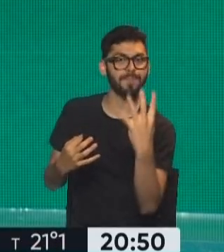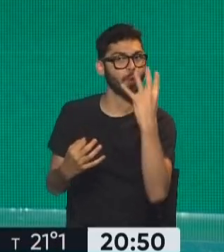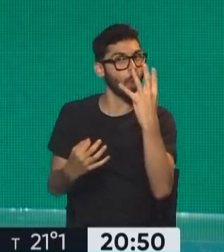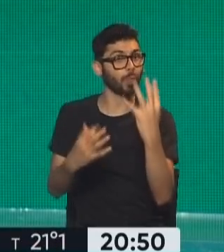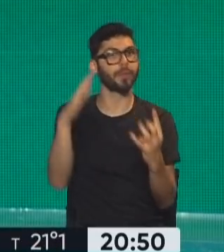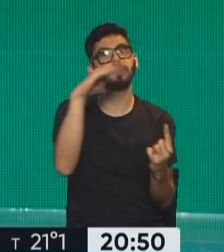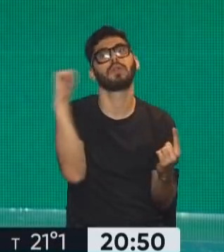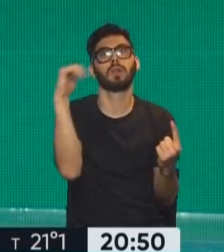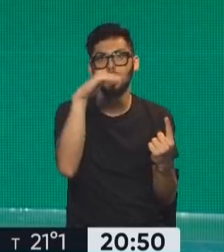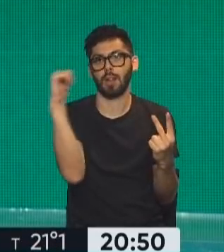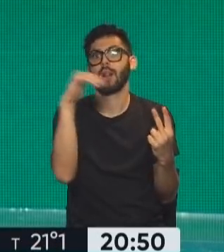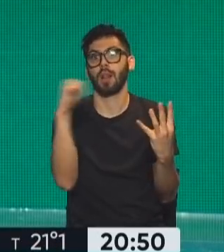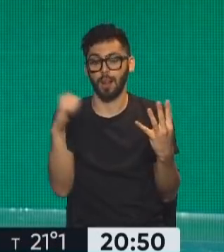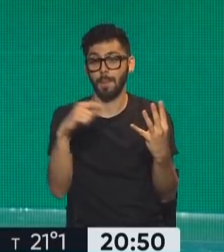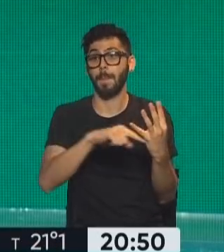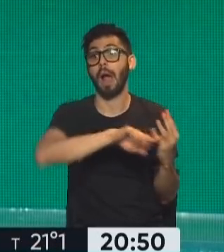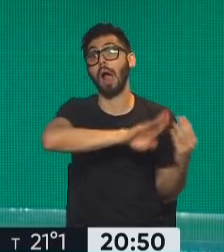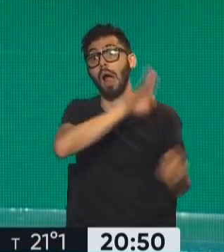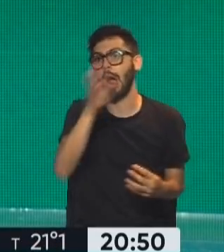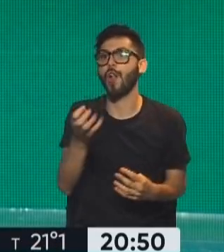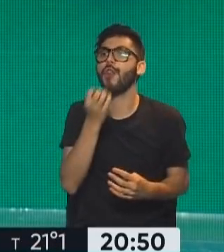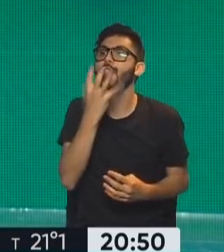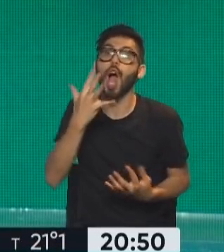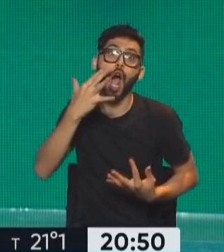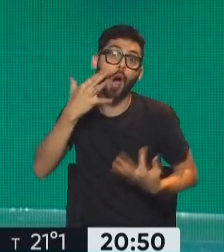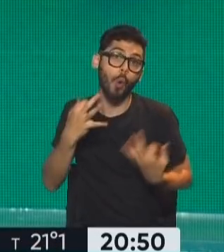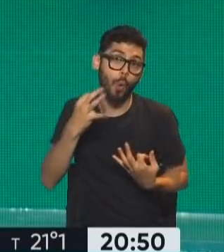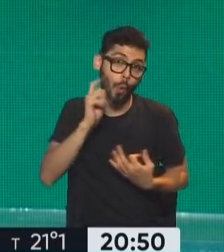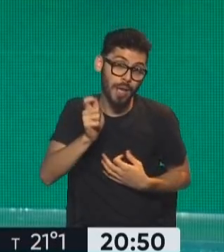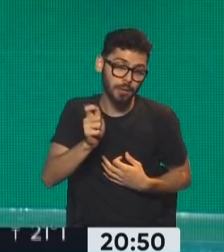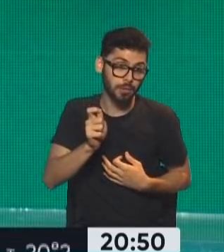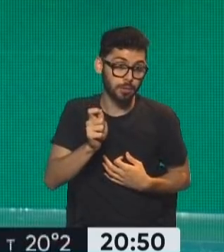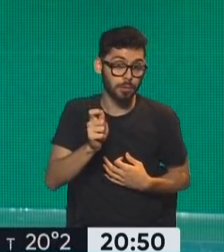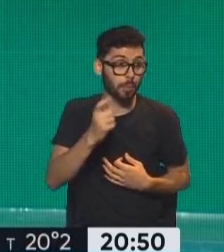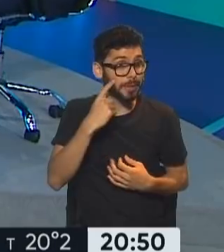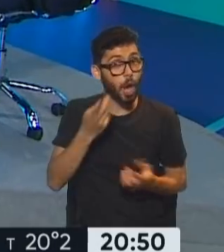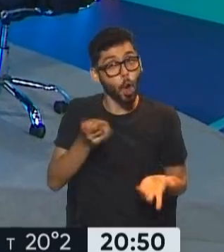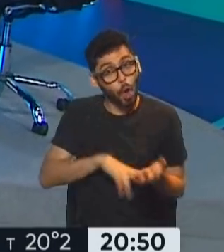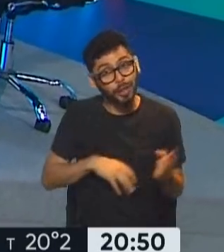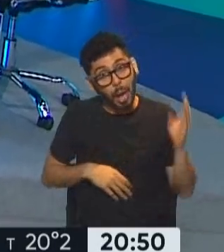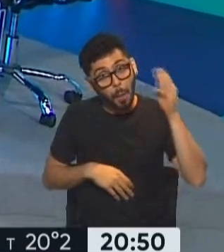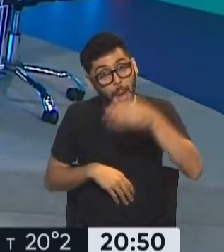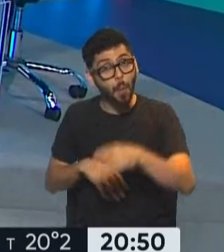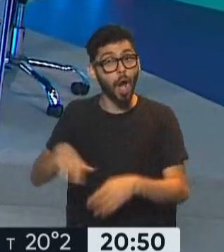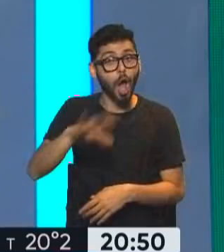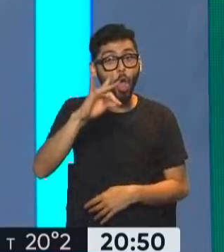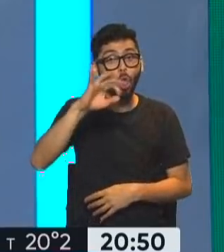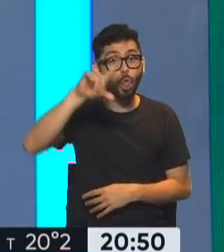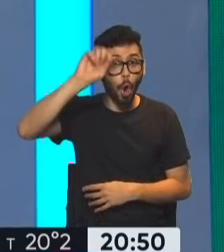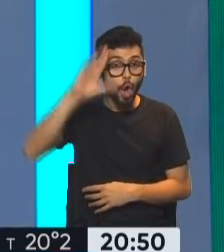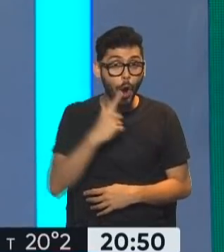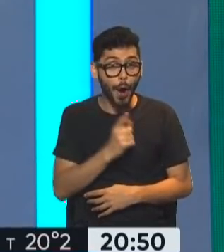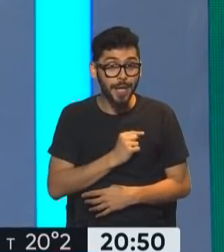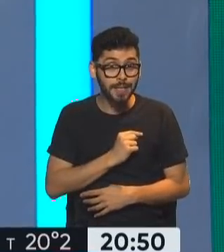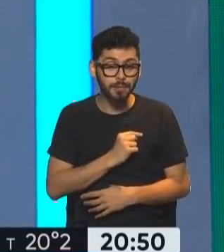Macri podría declarar ante un juez. ¿Y vos pensás que va a ir de nuevo Dolores? Bueno, ese es otro tema. ¿Qué dicen ustedes? ¿Va Yo creo